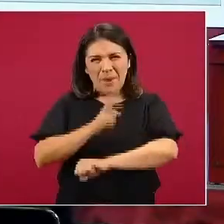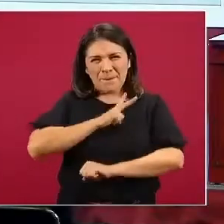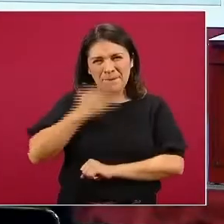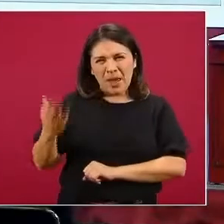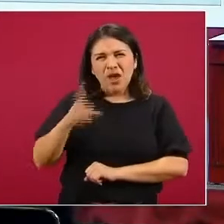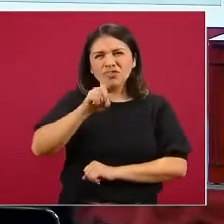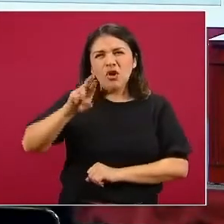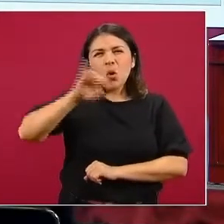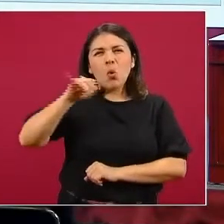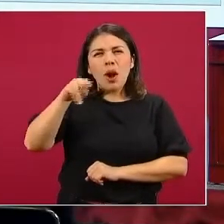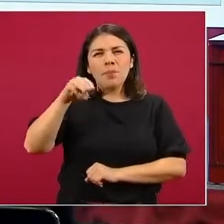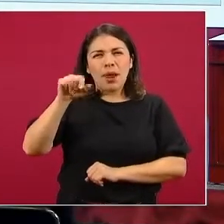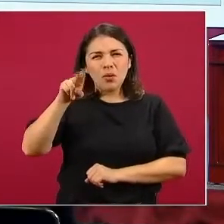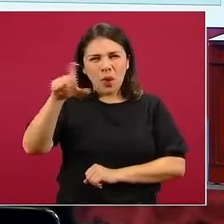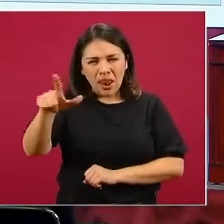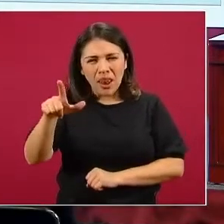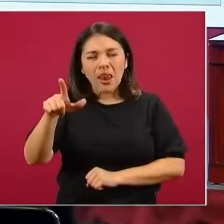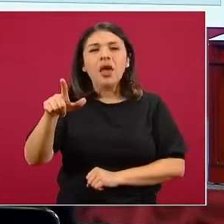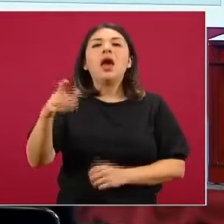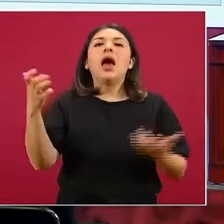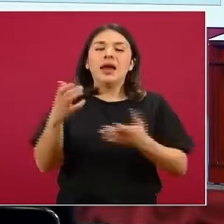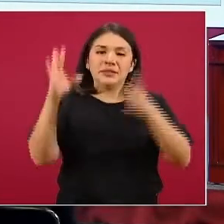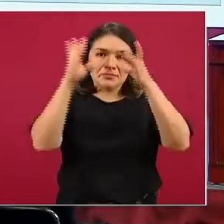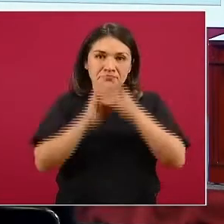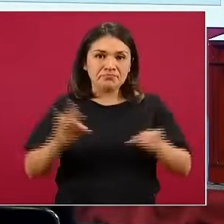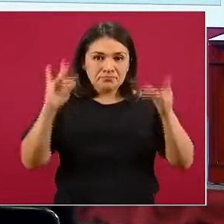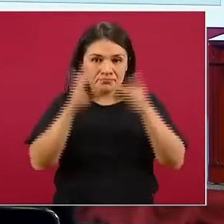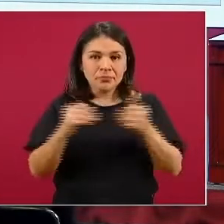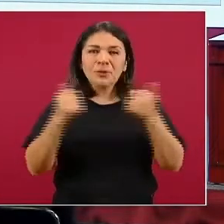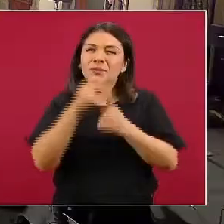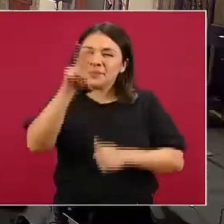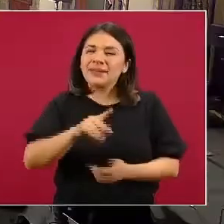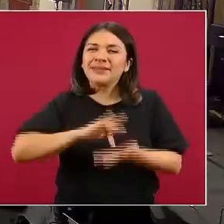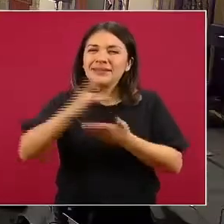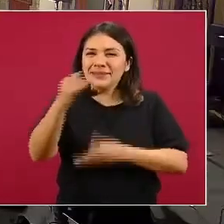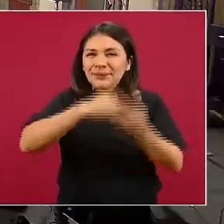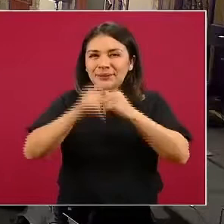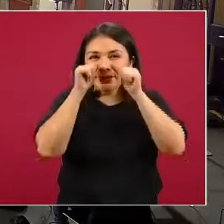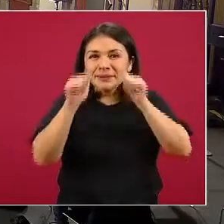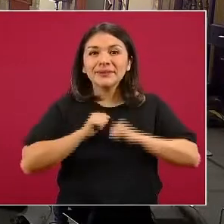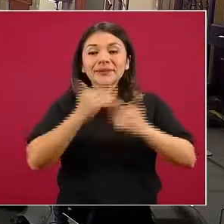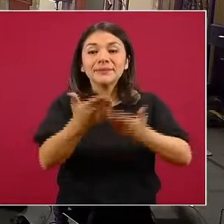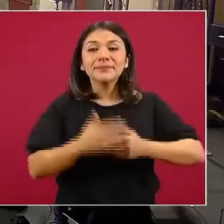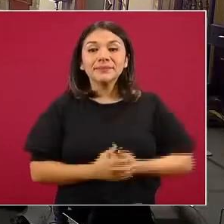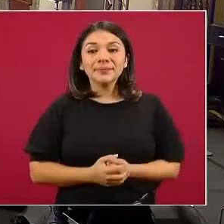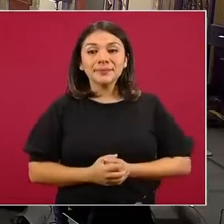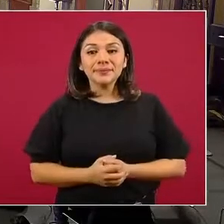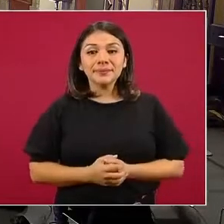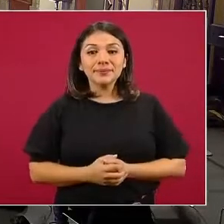el doctor Juan Manuel tomará la palabra y agradezco mucho su atención.